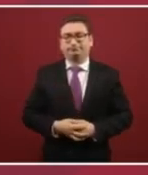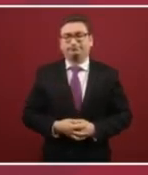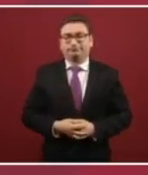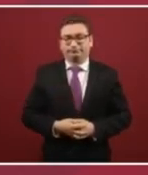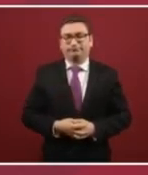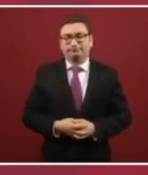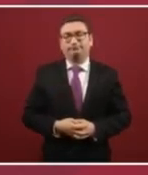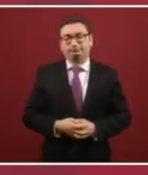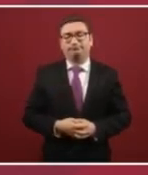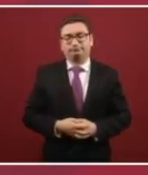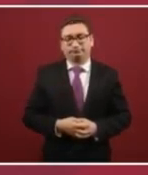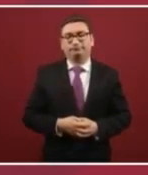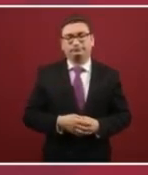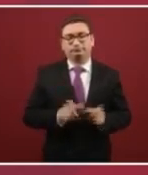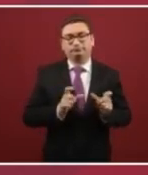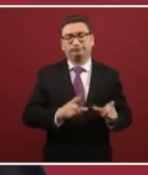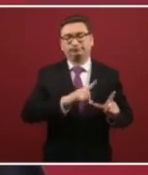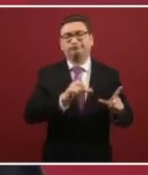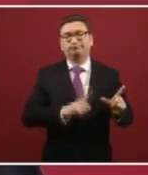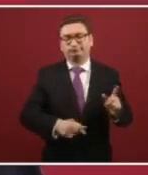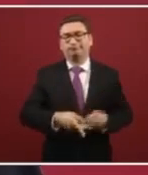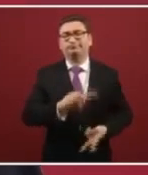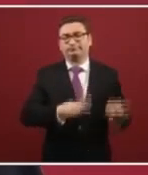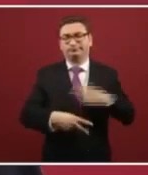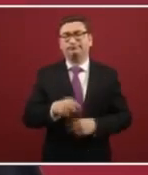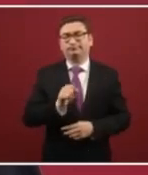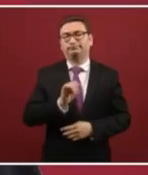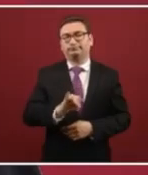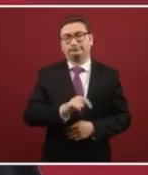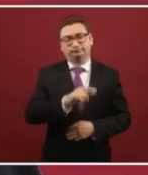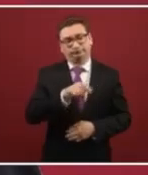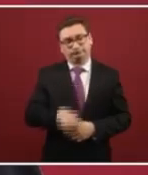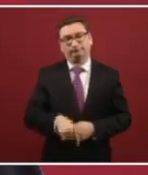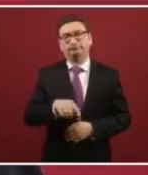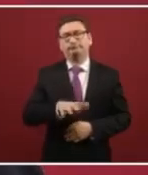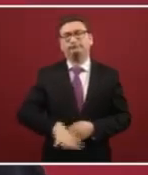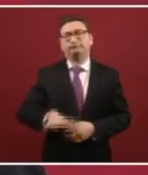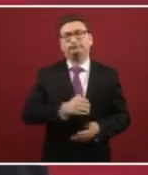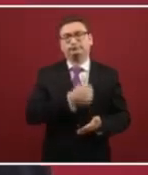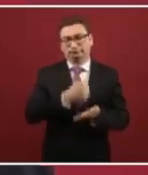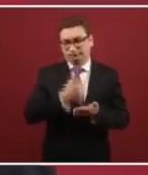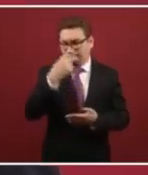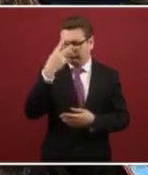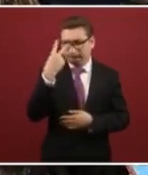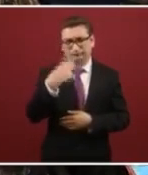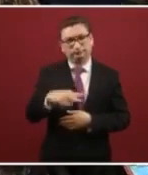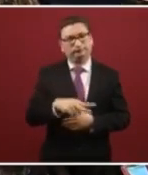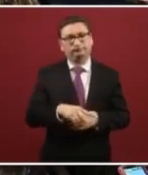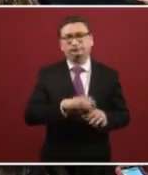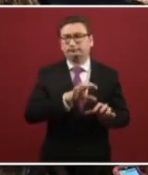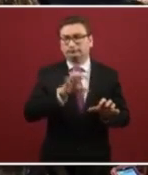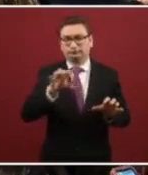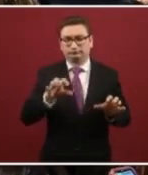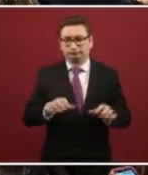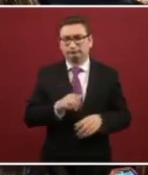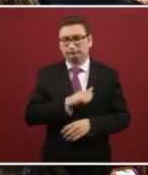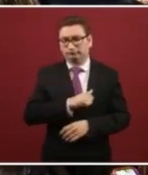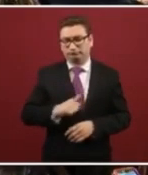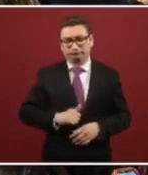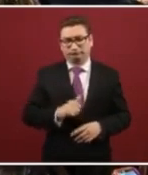si va a haber guardia nacional en la ciudad de mexico en todo este